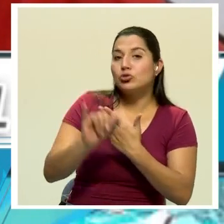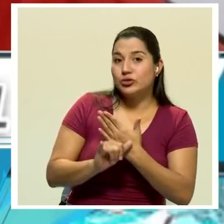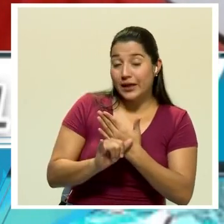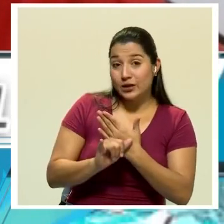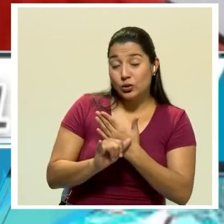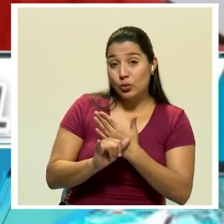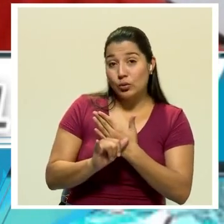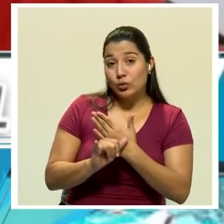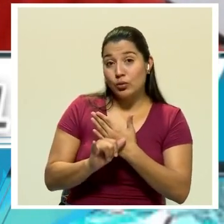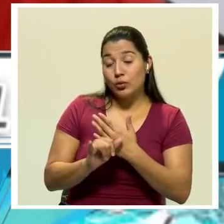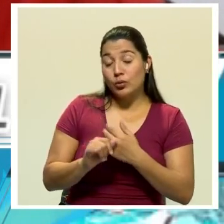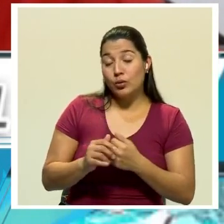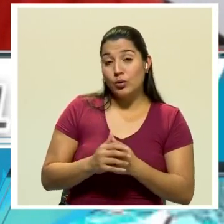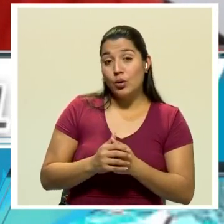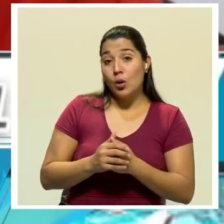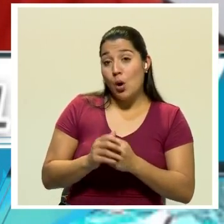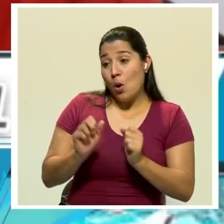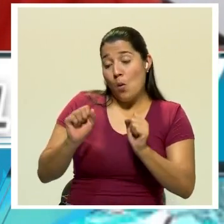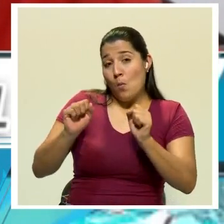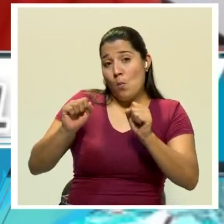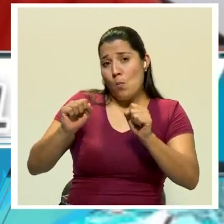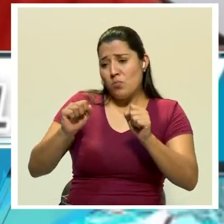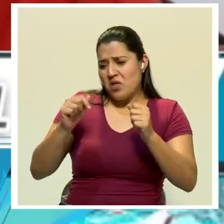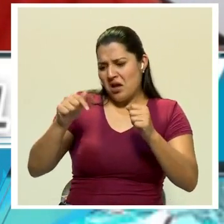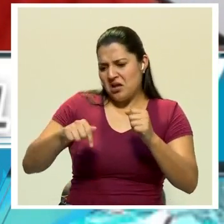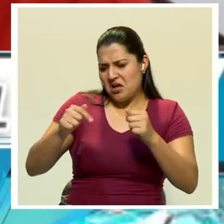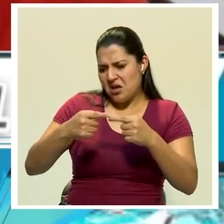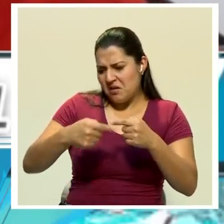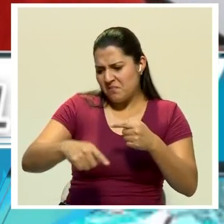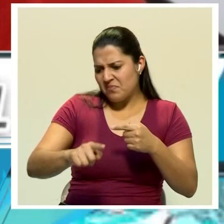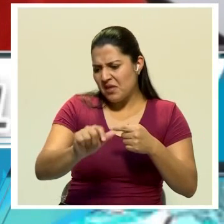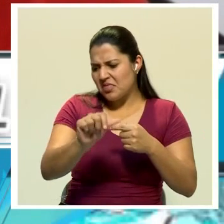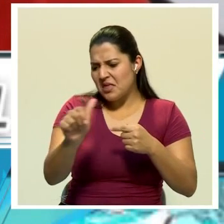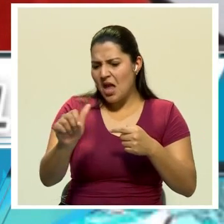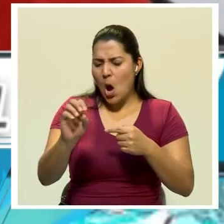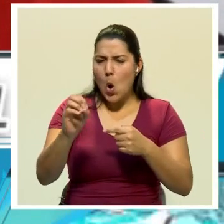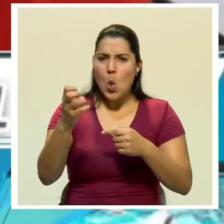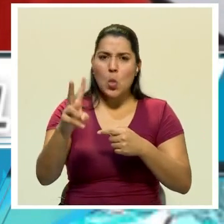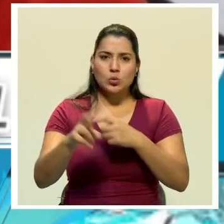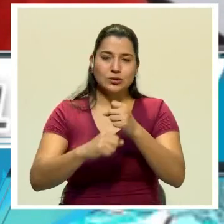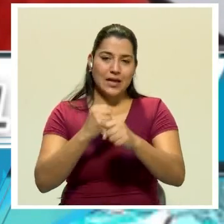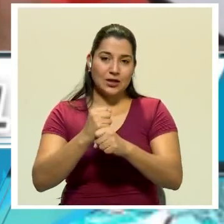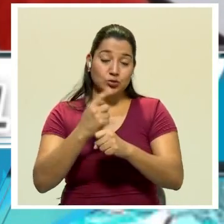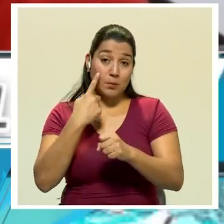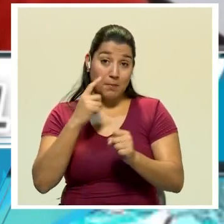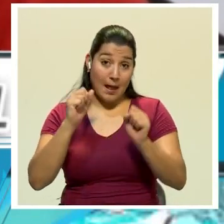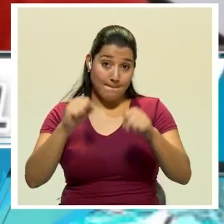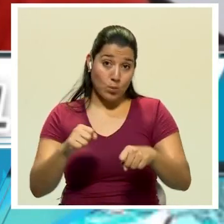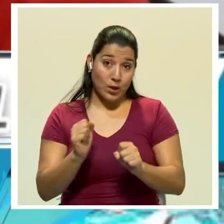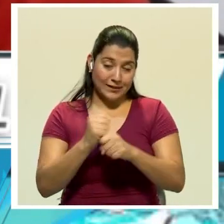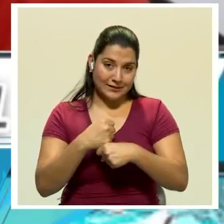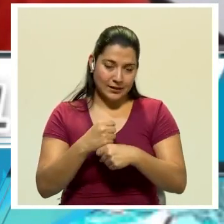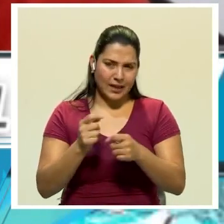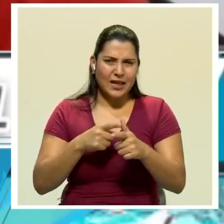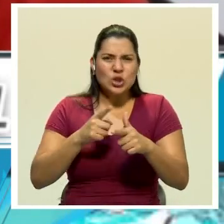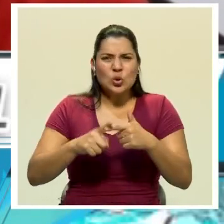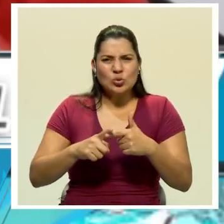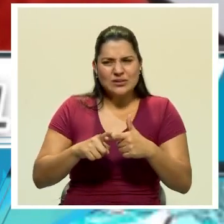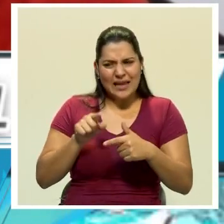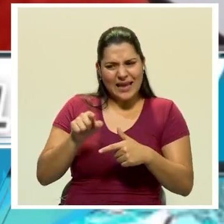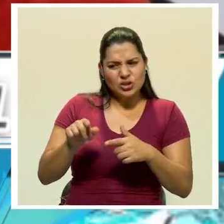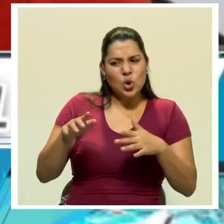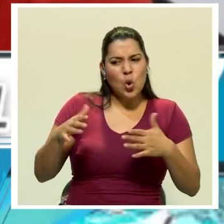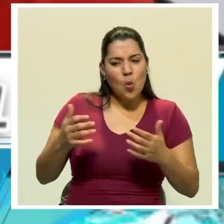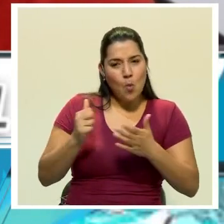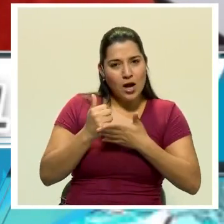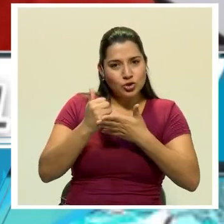perfectamente de aquí a 10, 12 años que se haga. ¿Esto qué le ayuda al país? Bueno, lo que le ayuda es